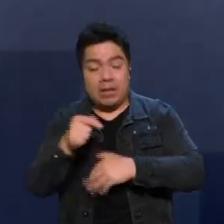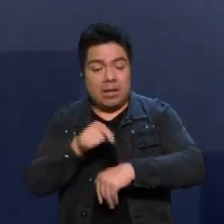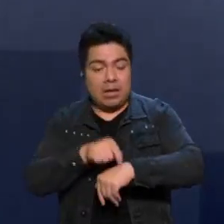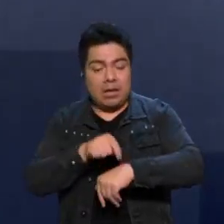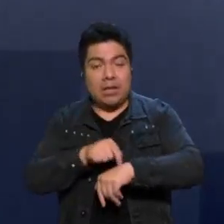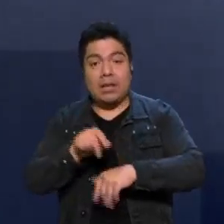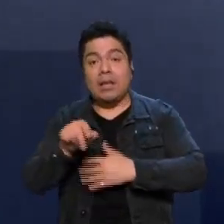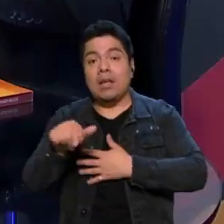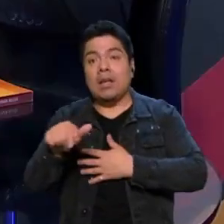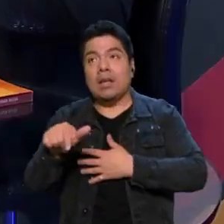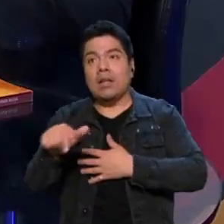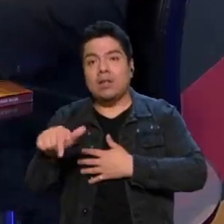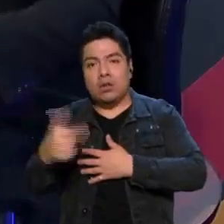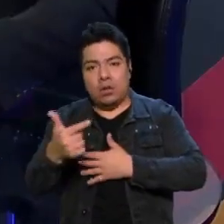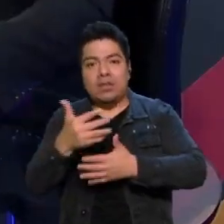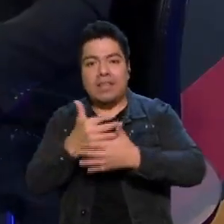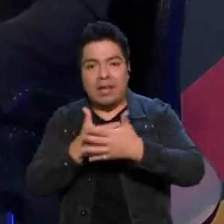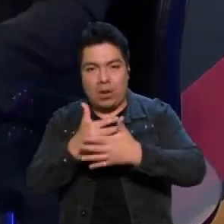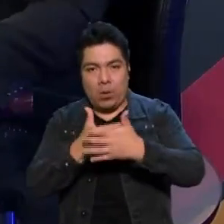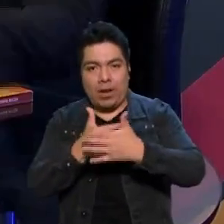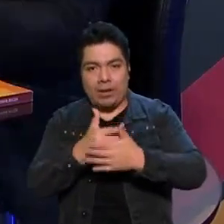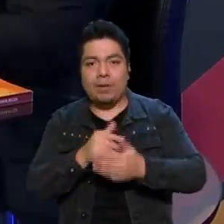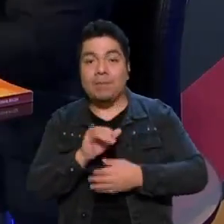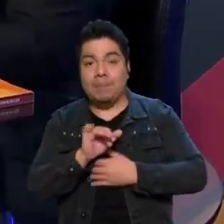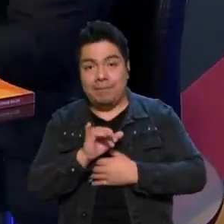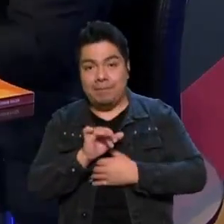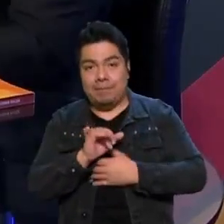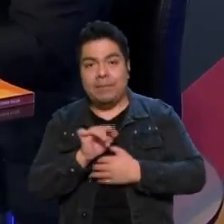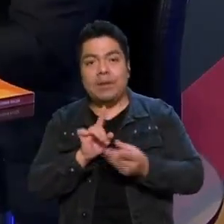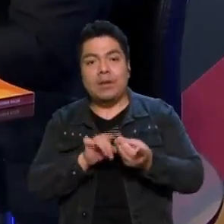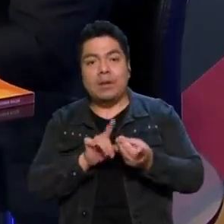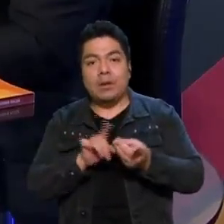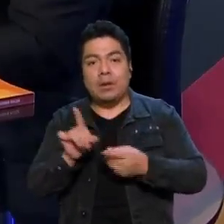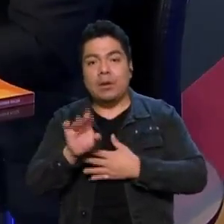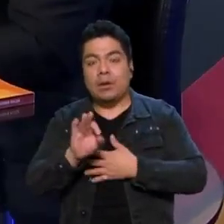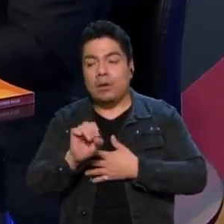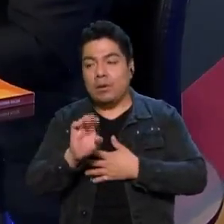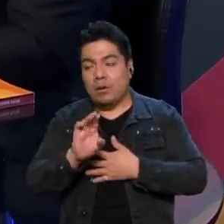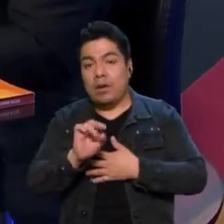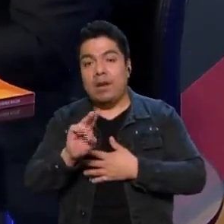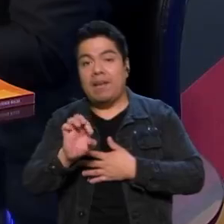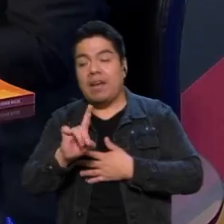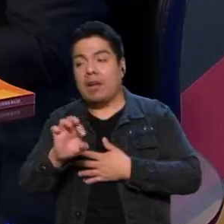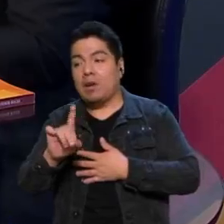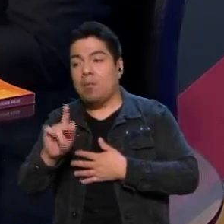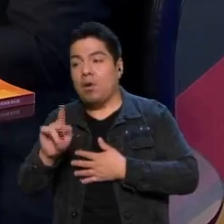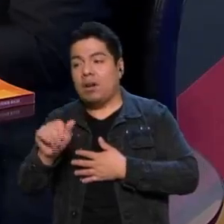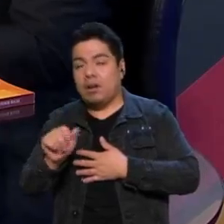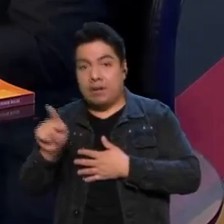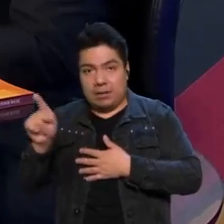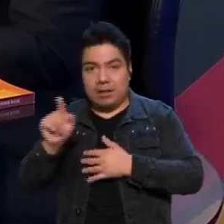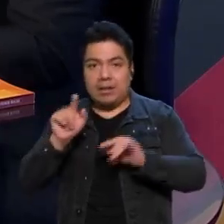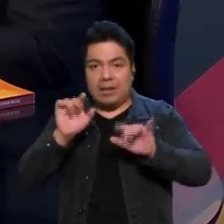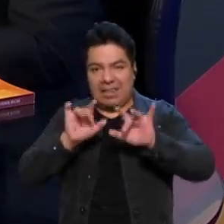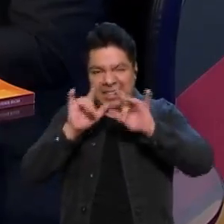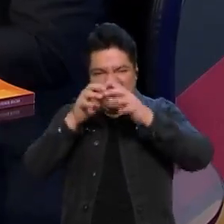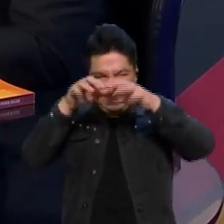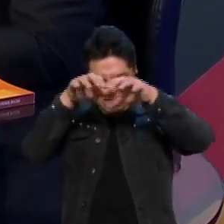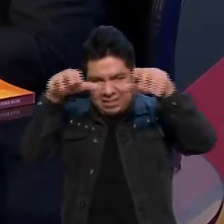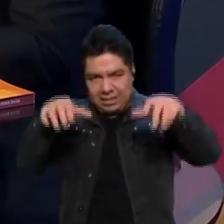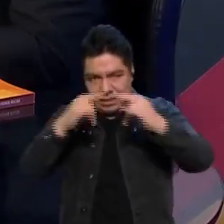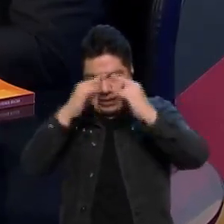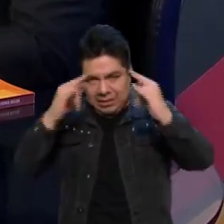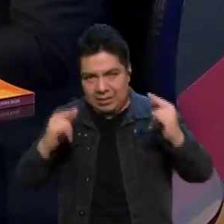las 12 y cuarto. A las 12 y cuarto en el foro Elvia Carrillo Puerto. Por allá vas a estar tú, el